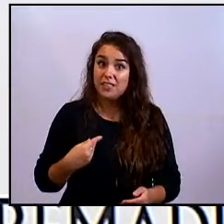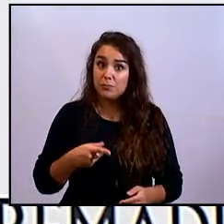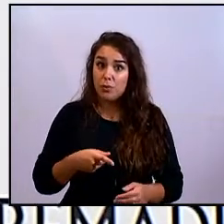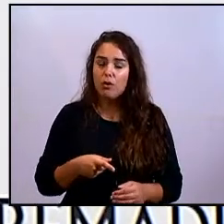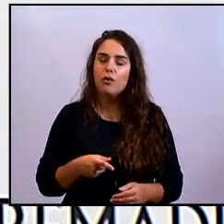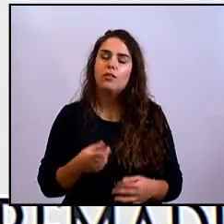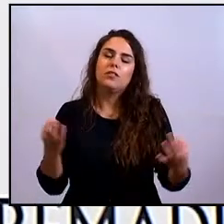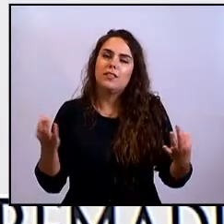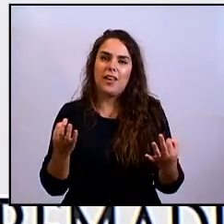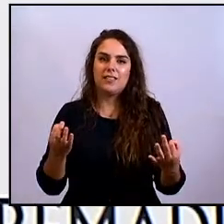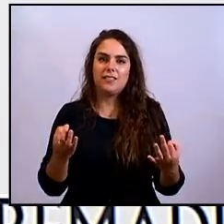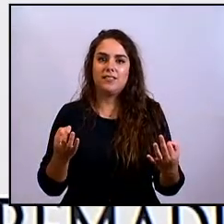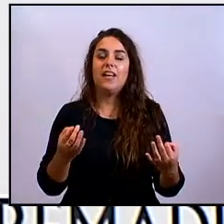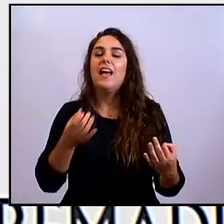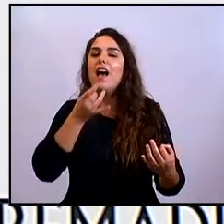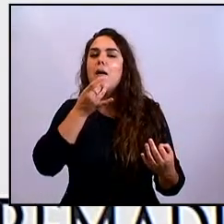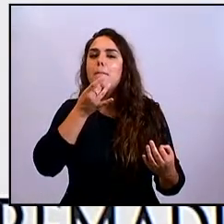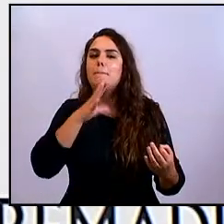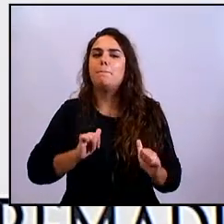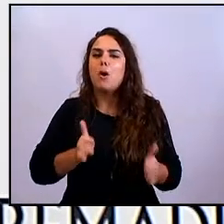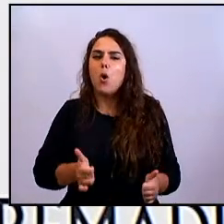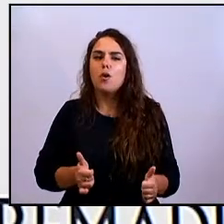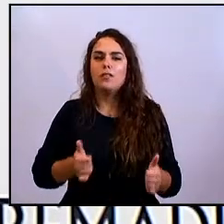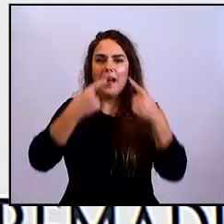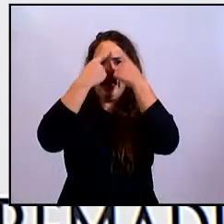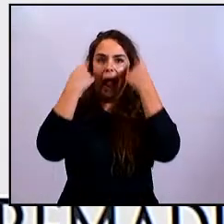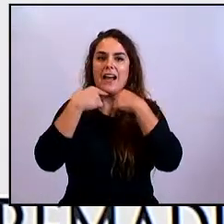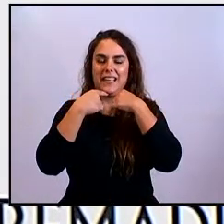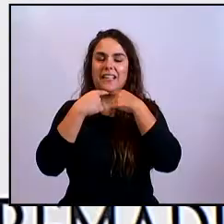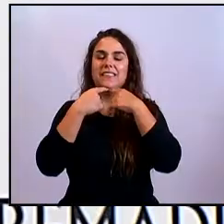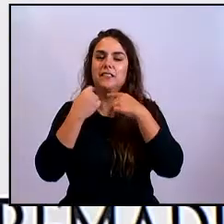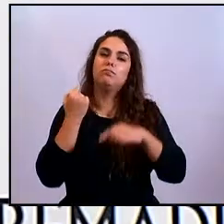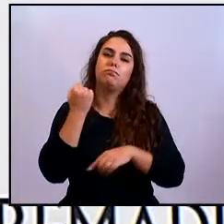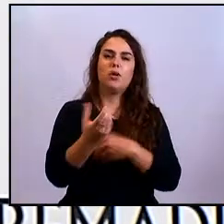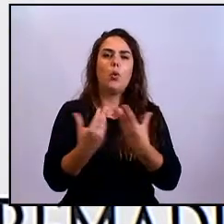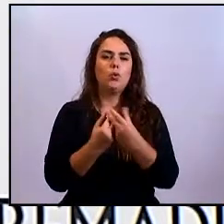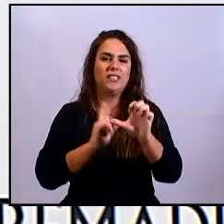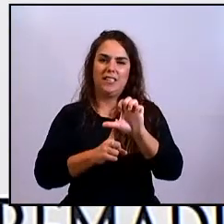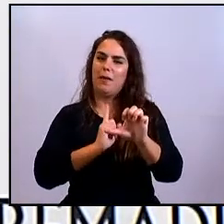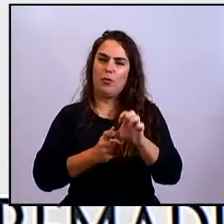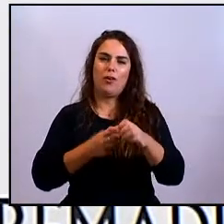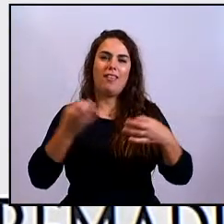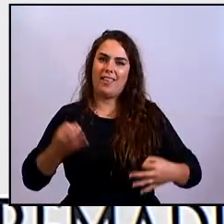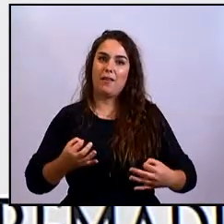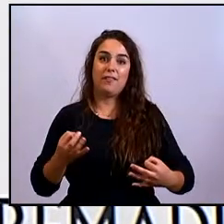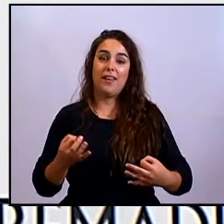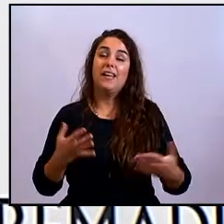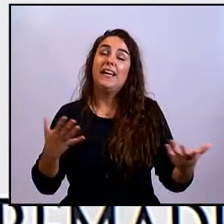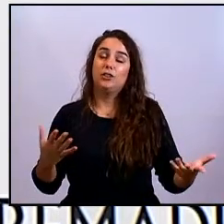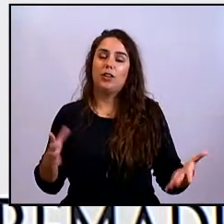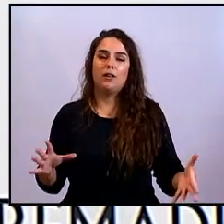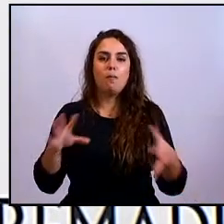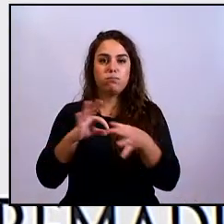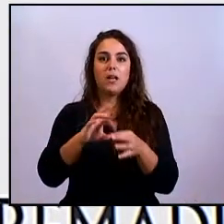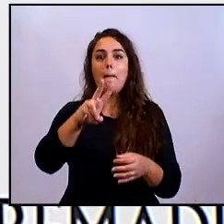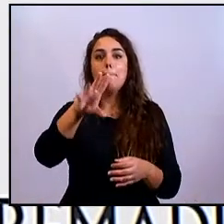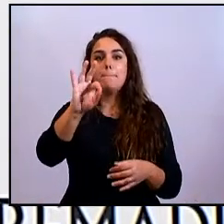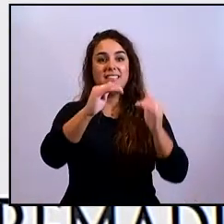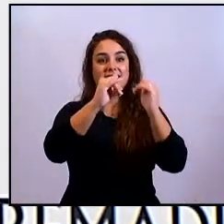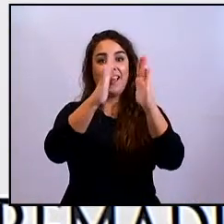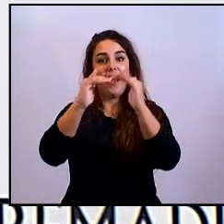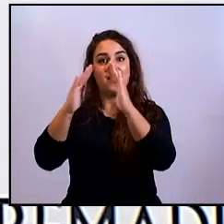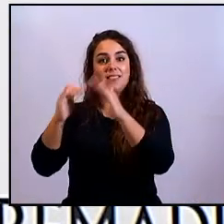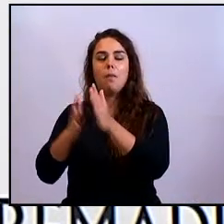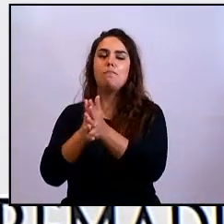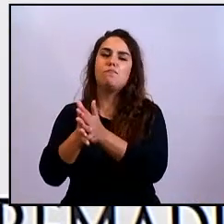ser implantado por Cáritas, con el respaldo, por supuesto, de la Junta de Extremadura. Cuenta con la cesión de 20 viviendas de